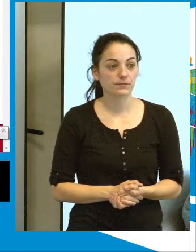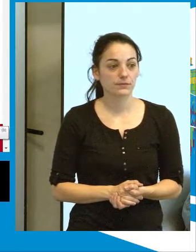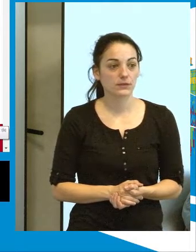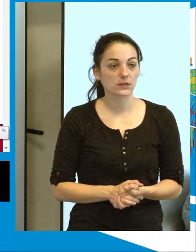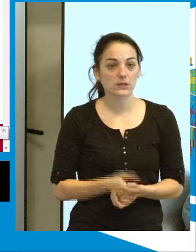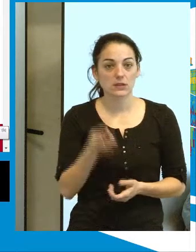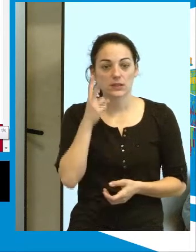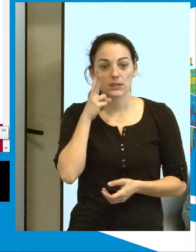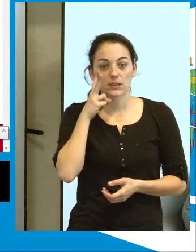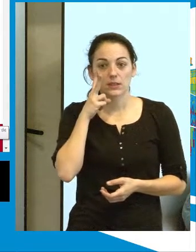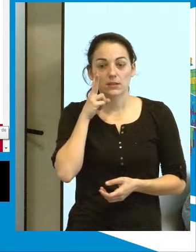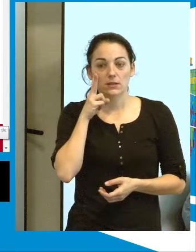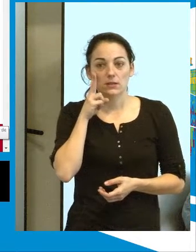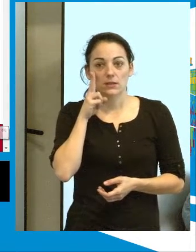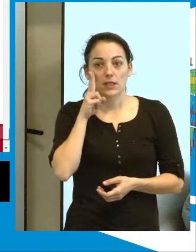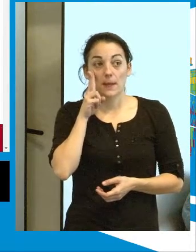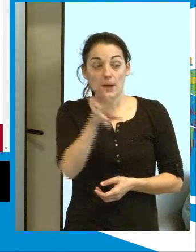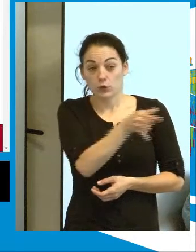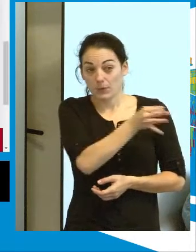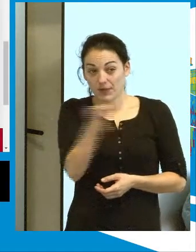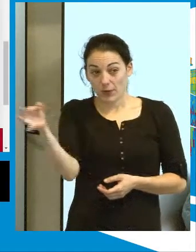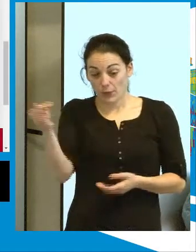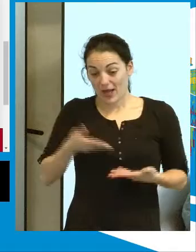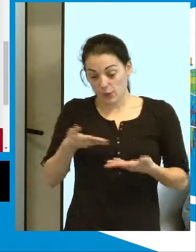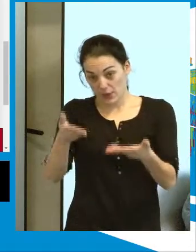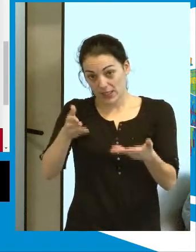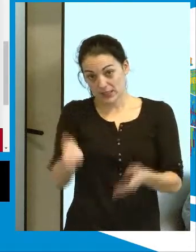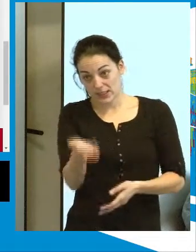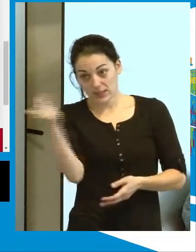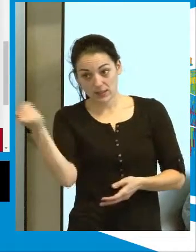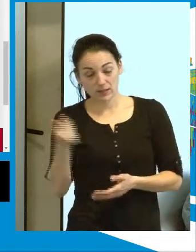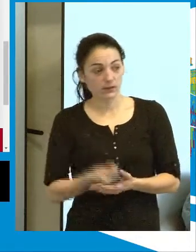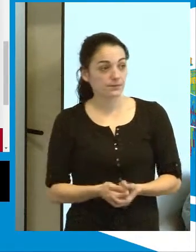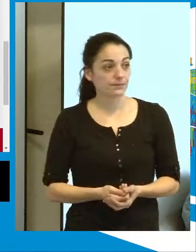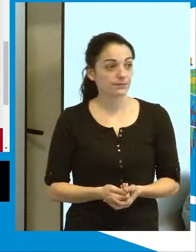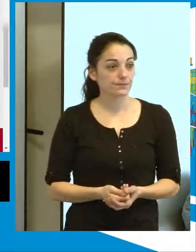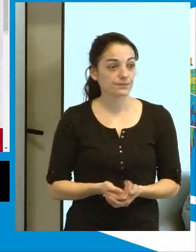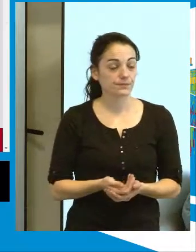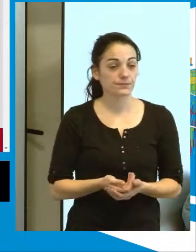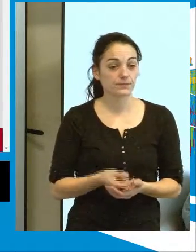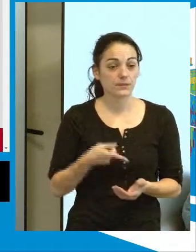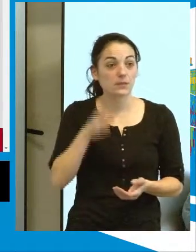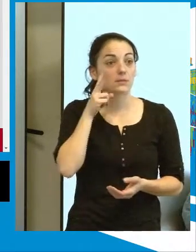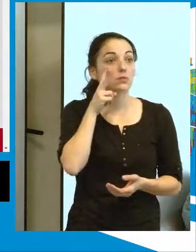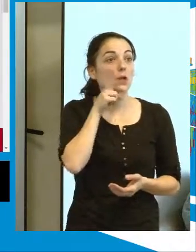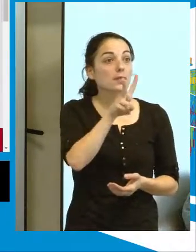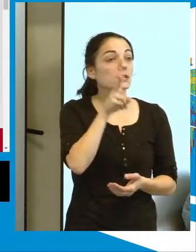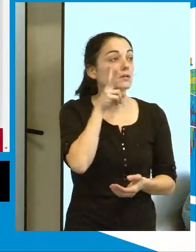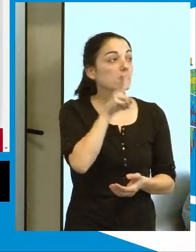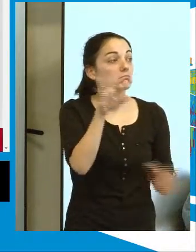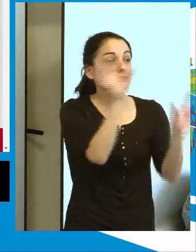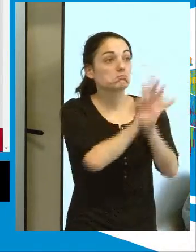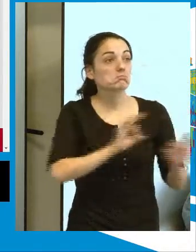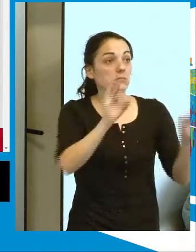Vale, que sería el optimizado de ayudas externas. Vale, esto aquí visualmente ahora ya no vamos a ver nada, más allá de